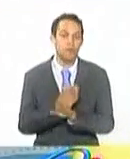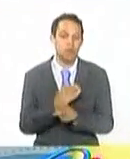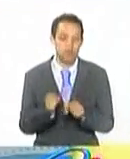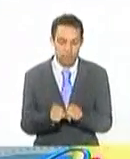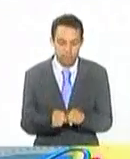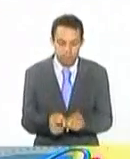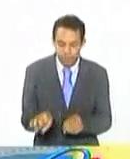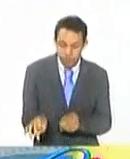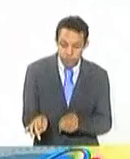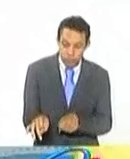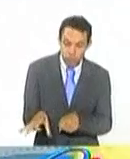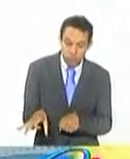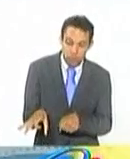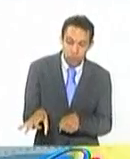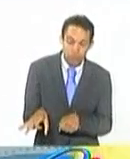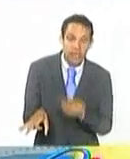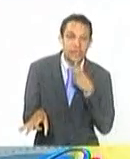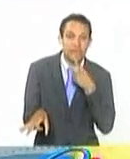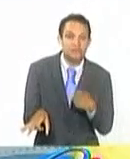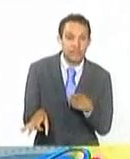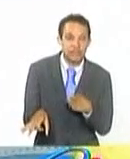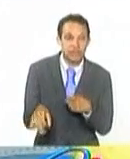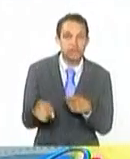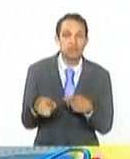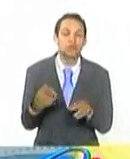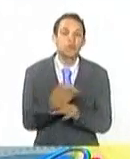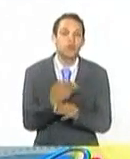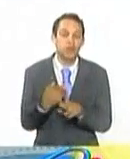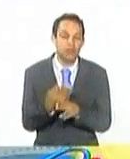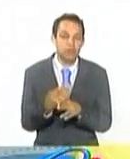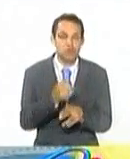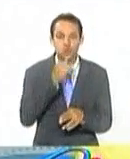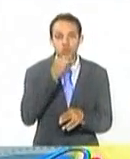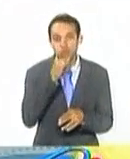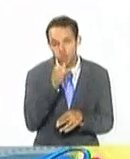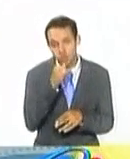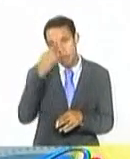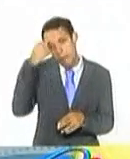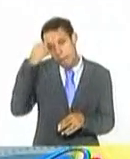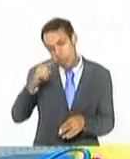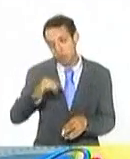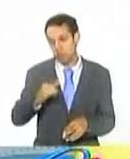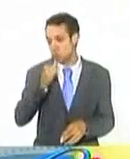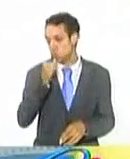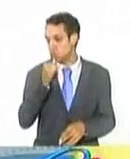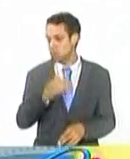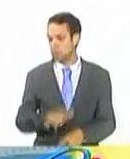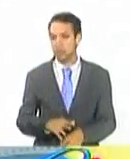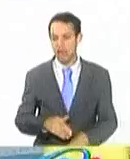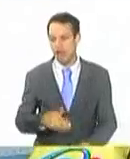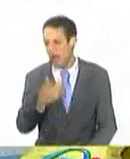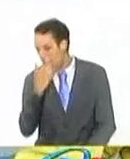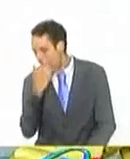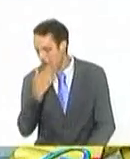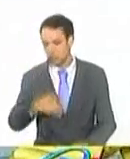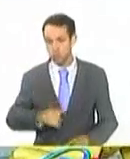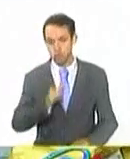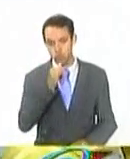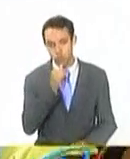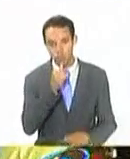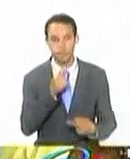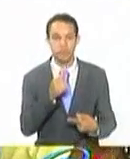procesos infecciosos severos o traumáticos en estos casos eh cuando ella habla de una